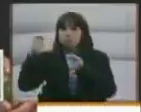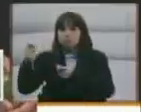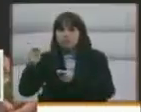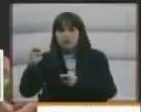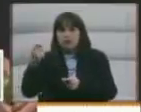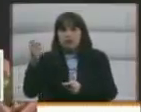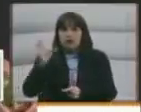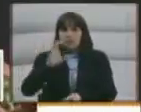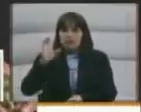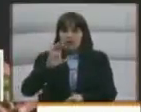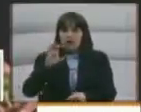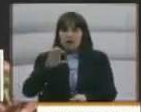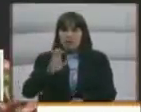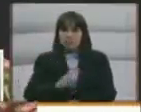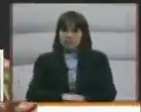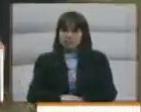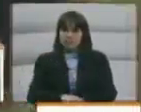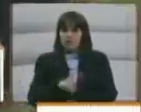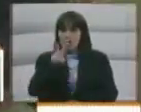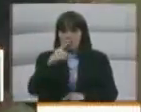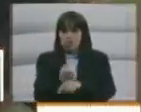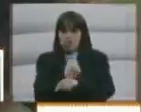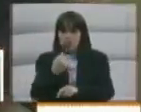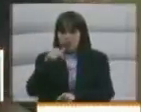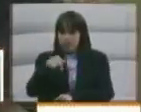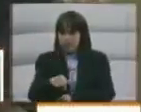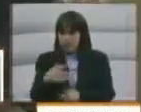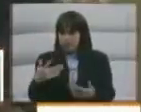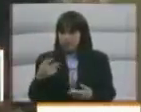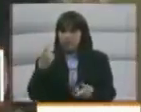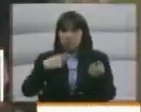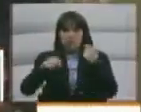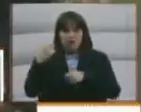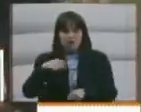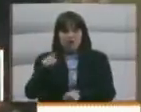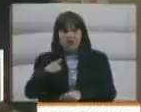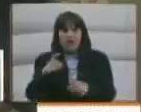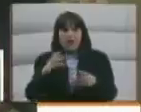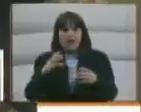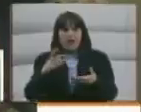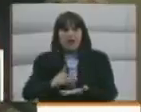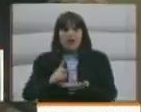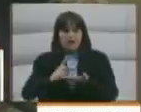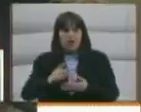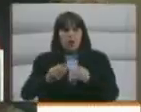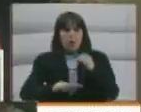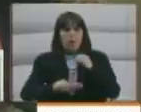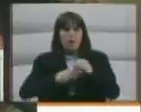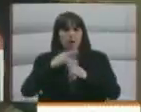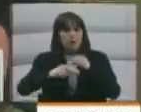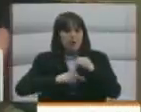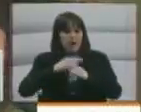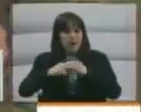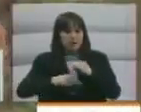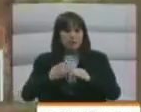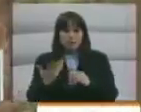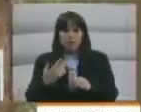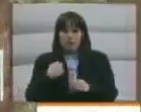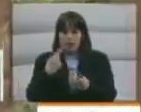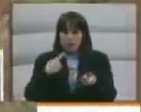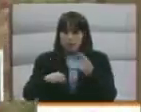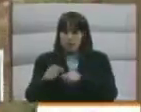hasta Caracas, a dos horas de aquí. ¿Cómo le vendes tú el kilo de papa aquí a la...? Yo al vendedor le vendo